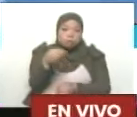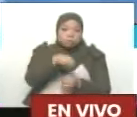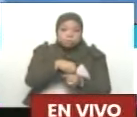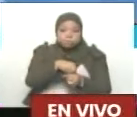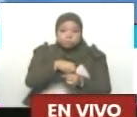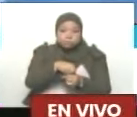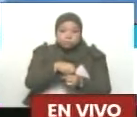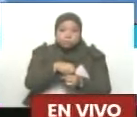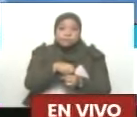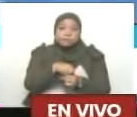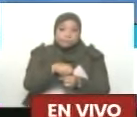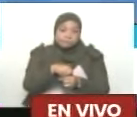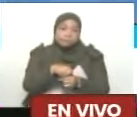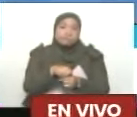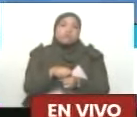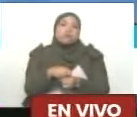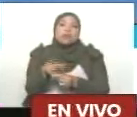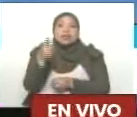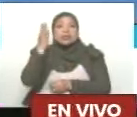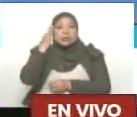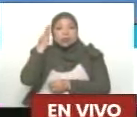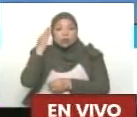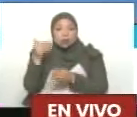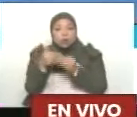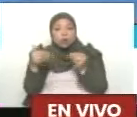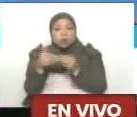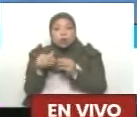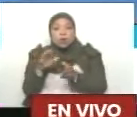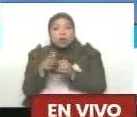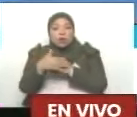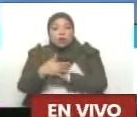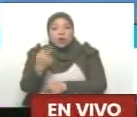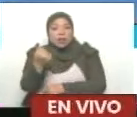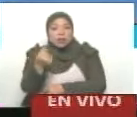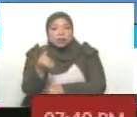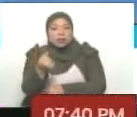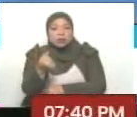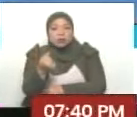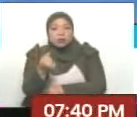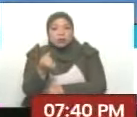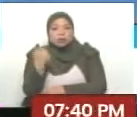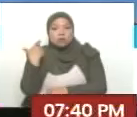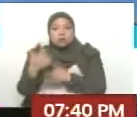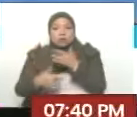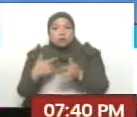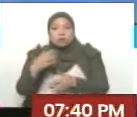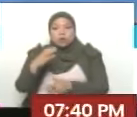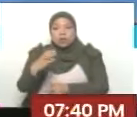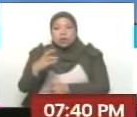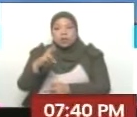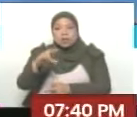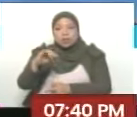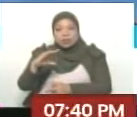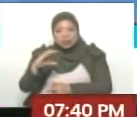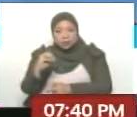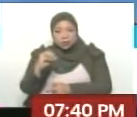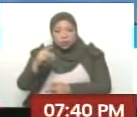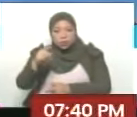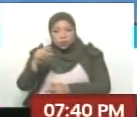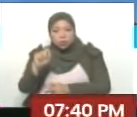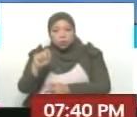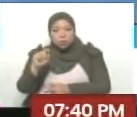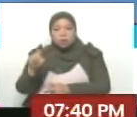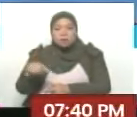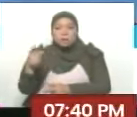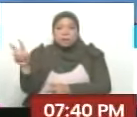Tenían fórmulas para esconder el dinero en criptoactivos, algo que se creó para el bien, Sunacrip, primer país